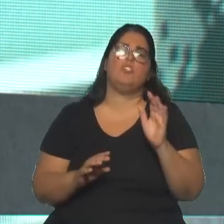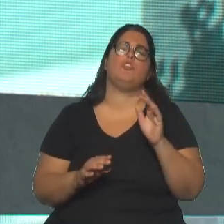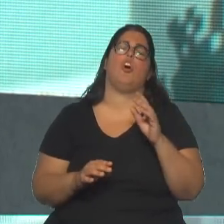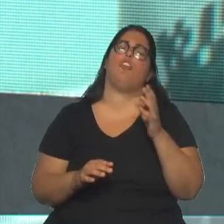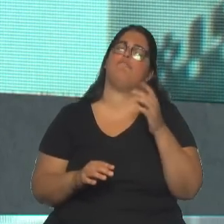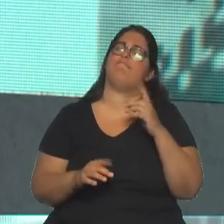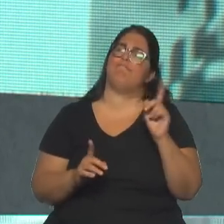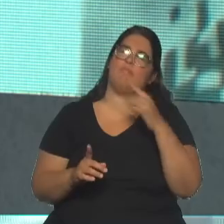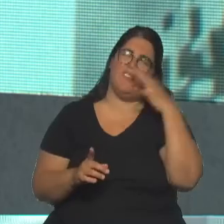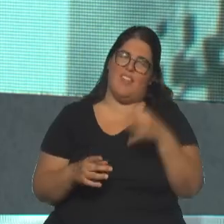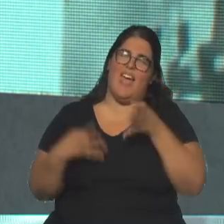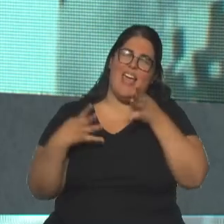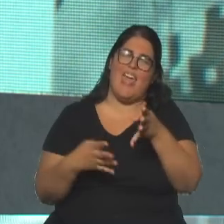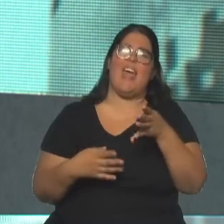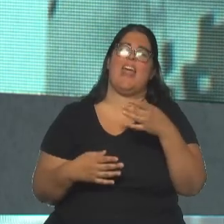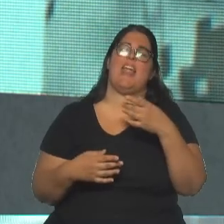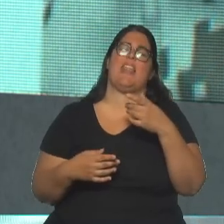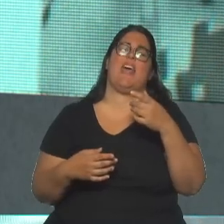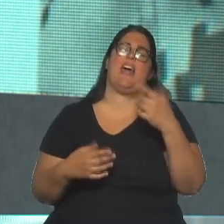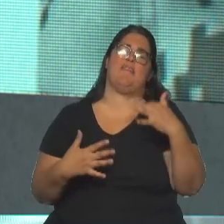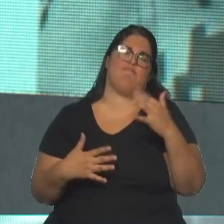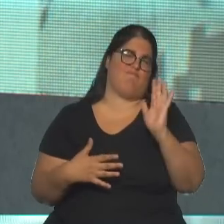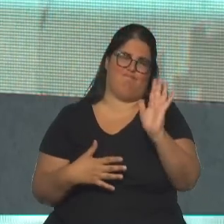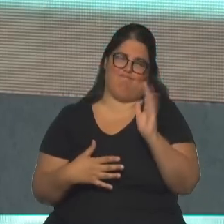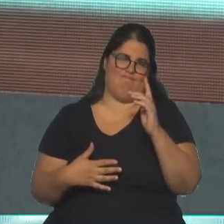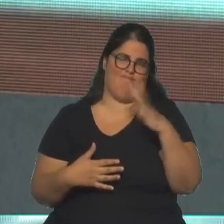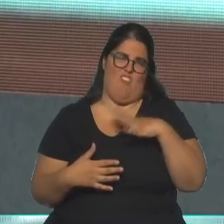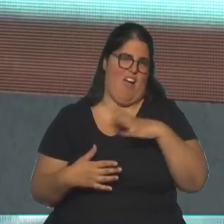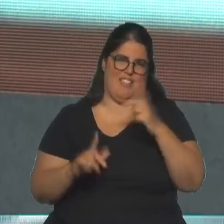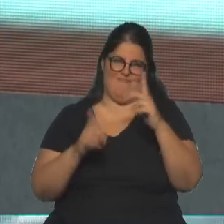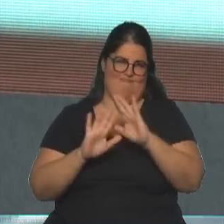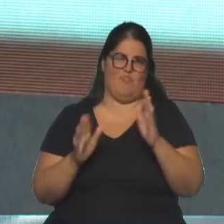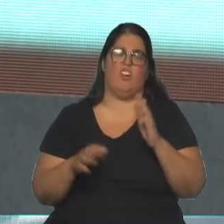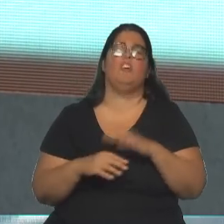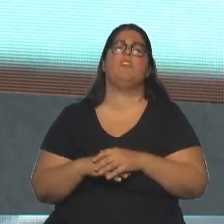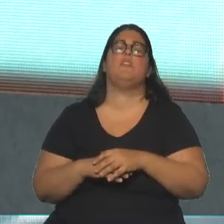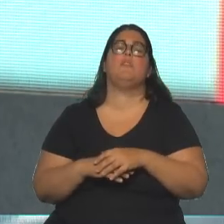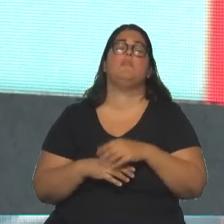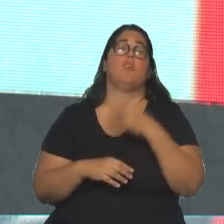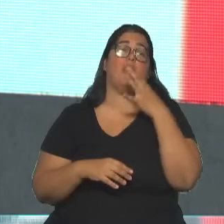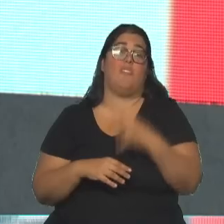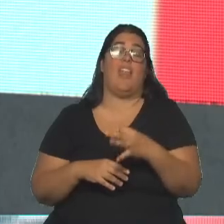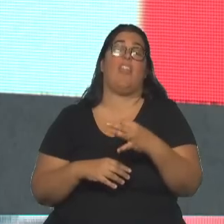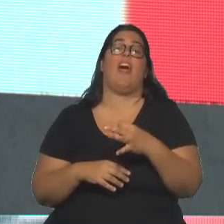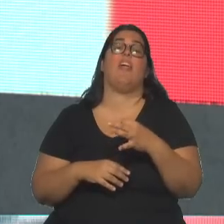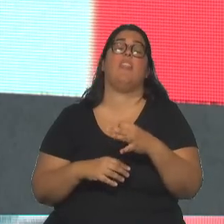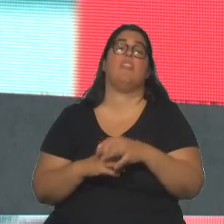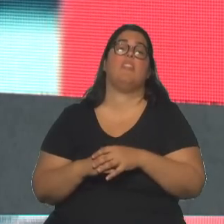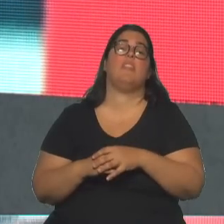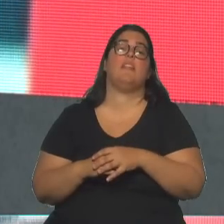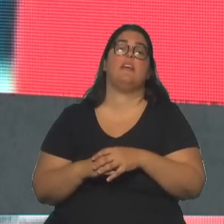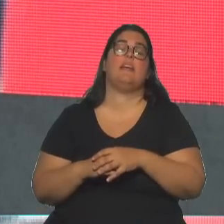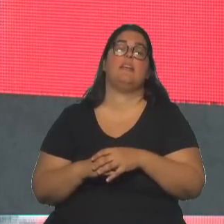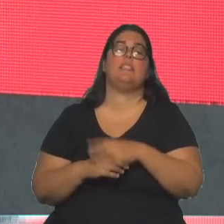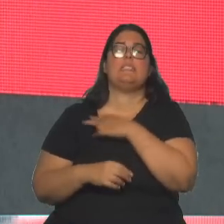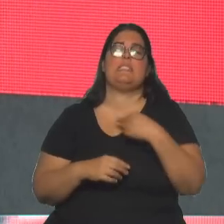lejos de un enfrentamiento militar, porque básicamente lo que habría procurado